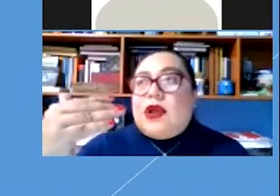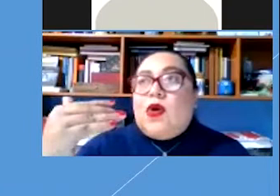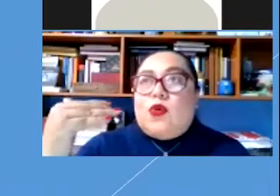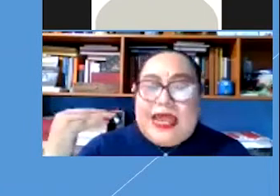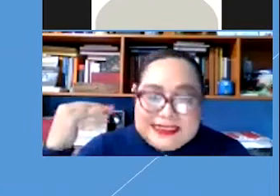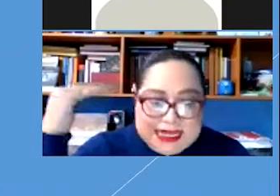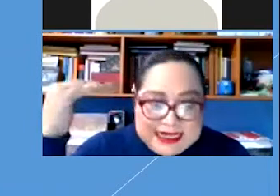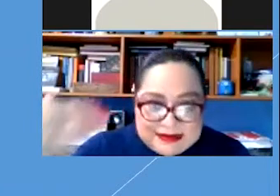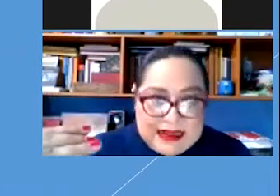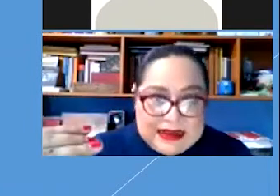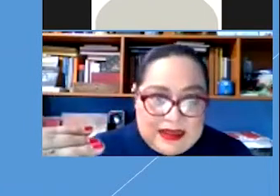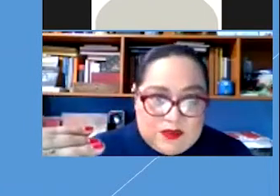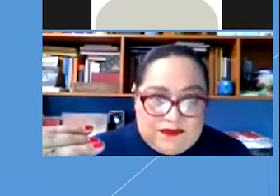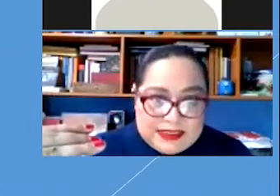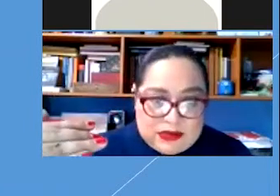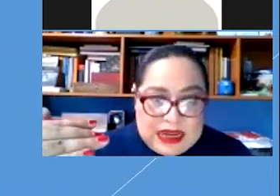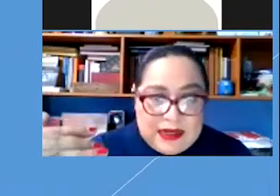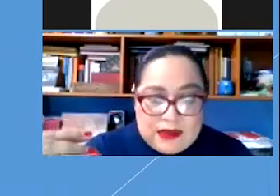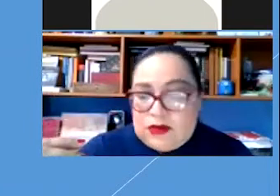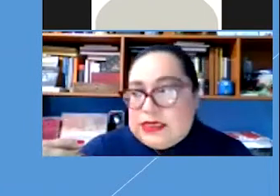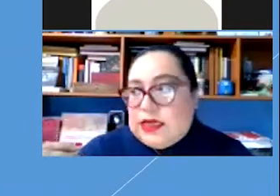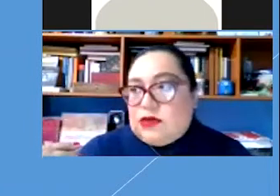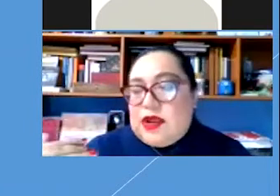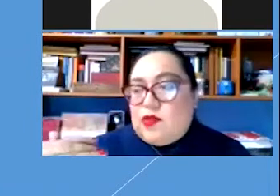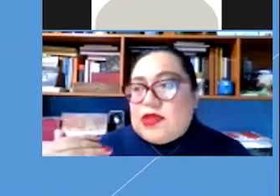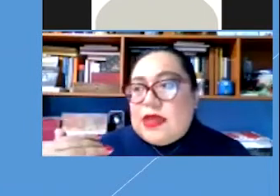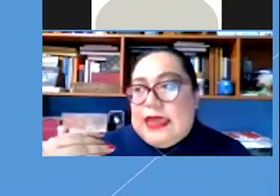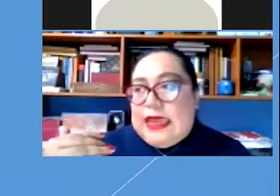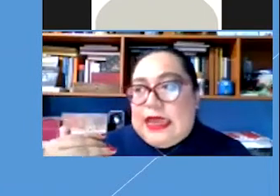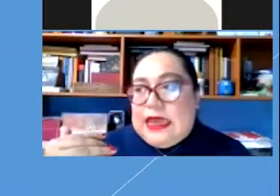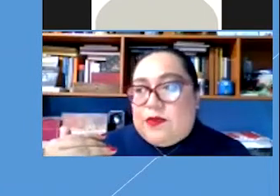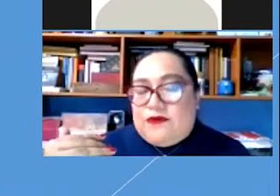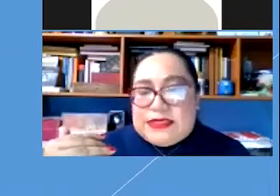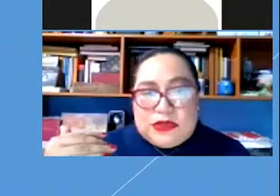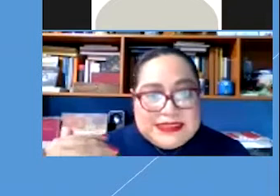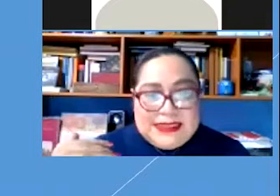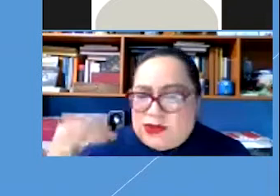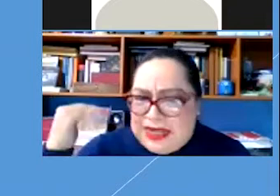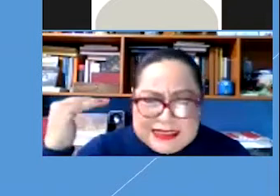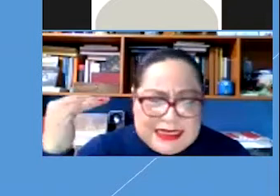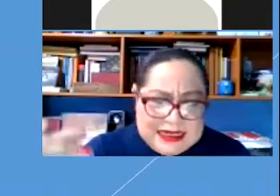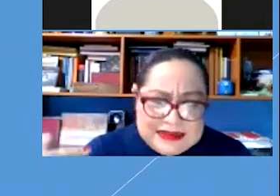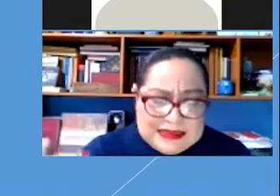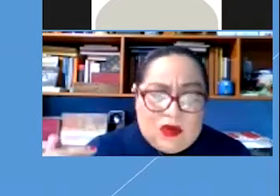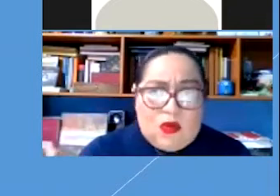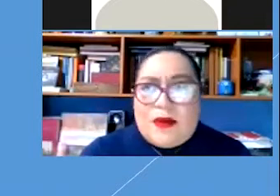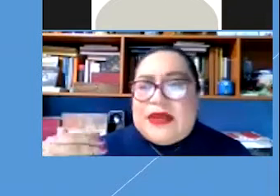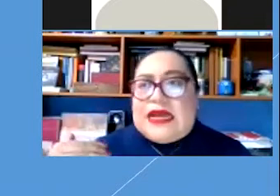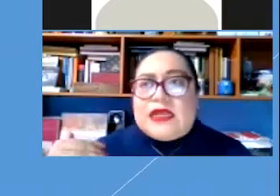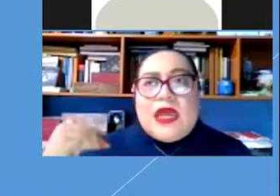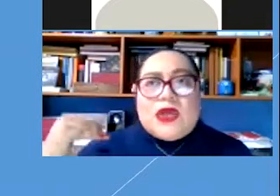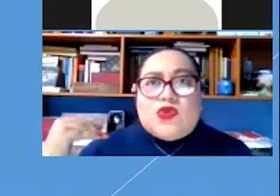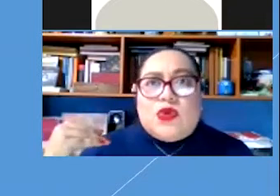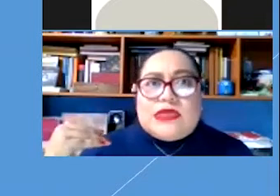tener una excelente calidad profesional, ¿no?, y encontramos profesionistas que son excelentes en cómo